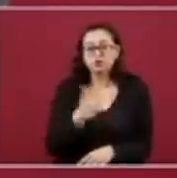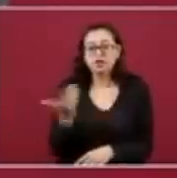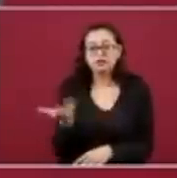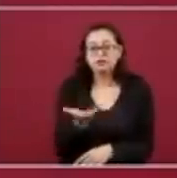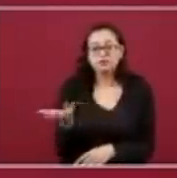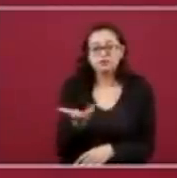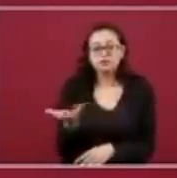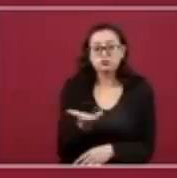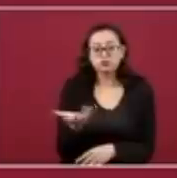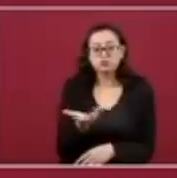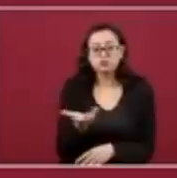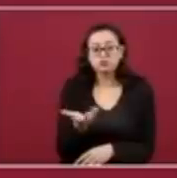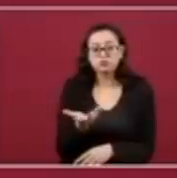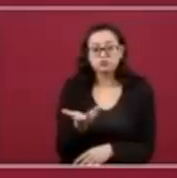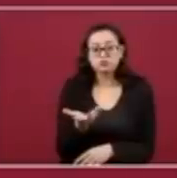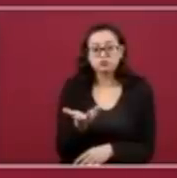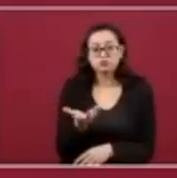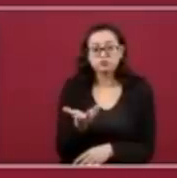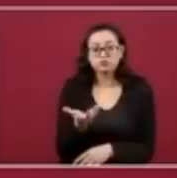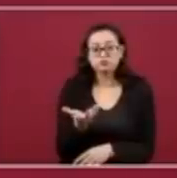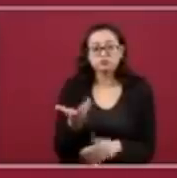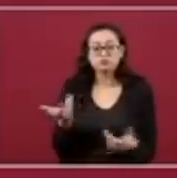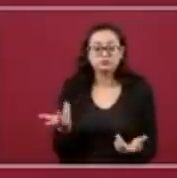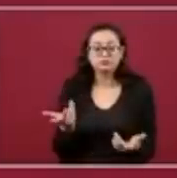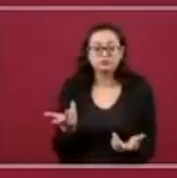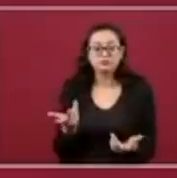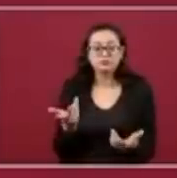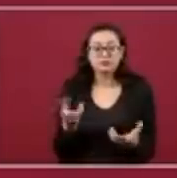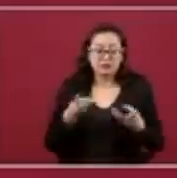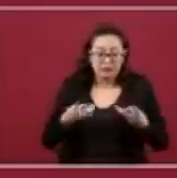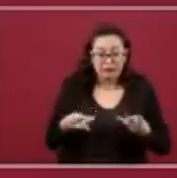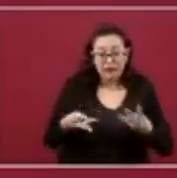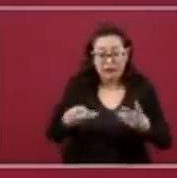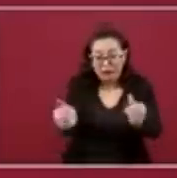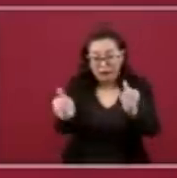es terminar con los gastos superfluos.